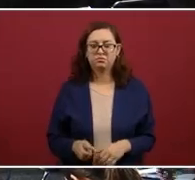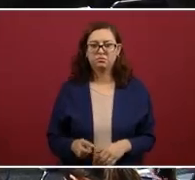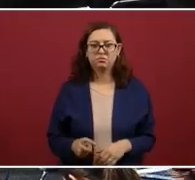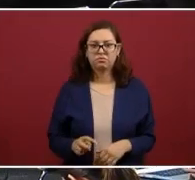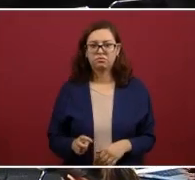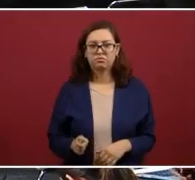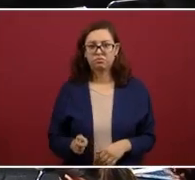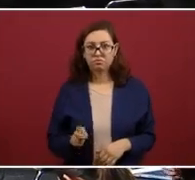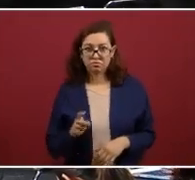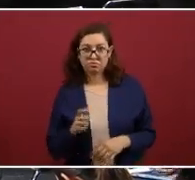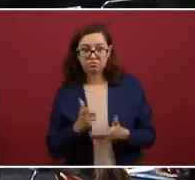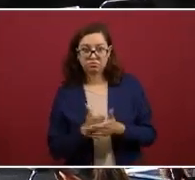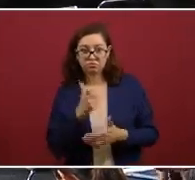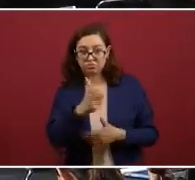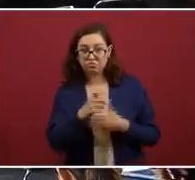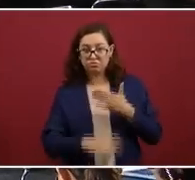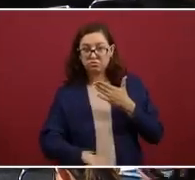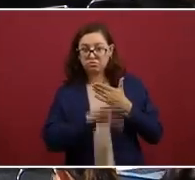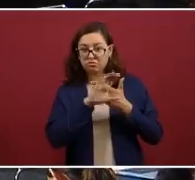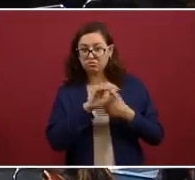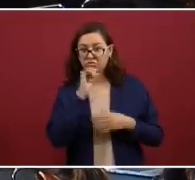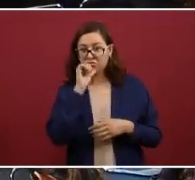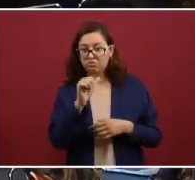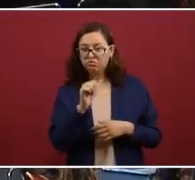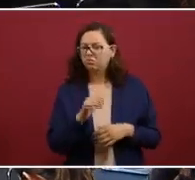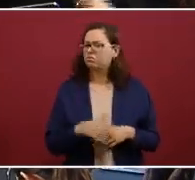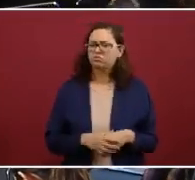pago para que me pegues. Nunca, jamás.